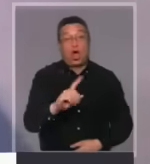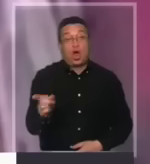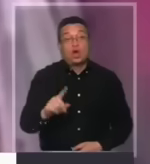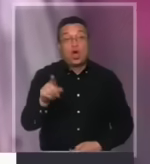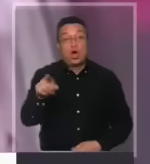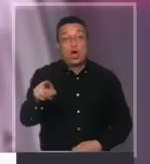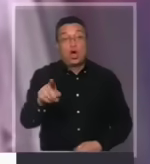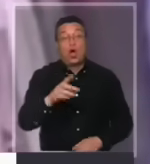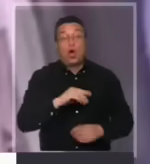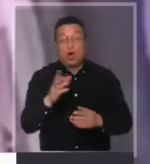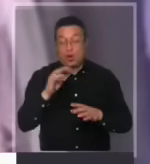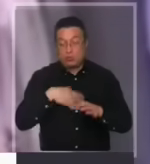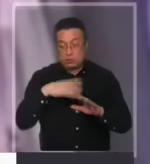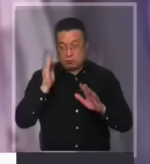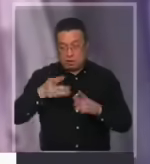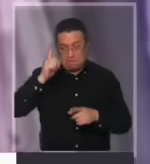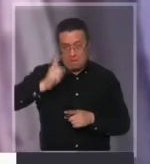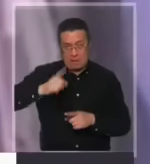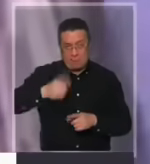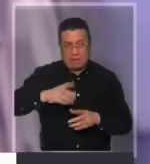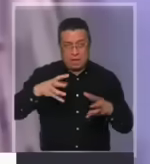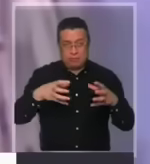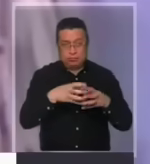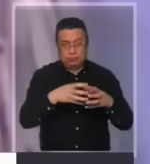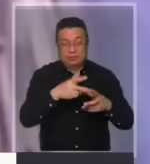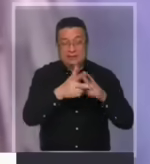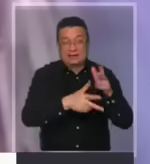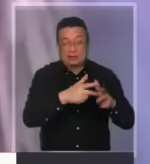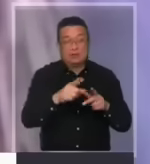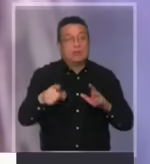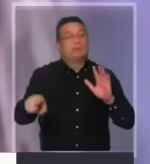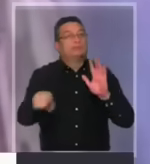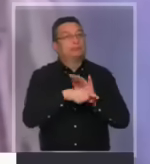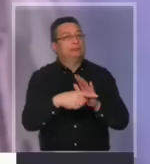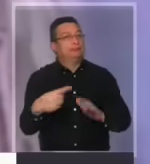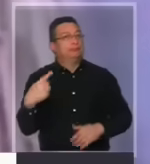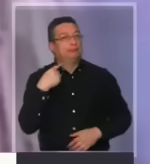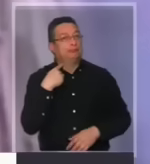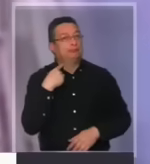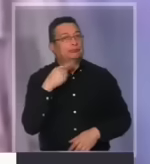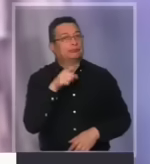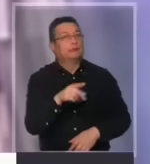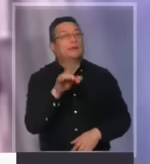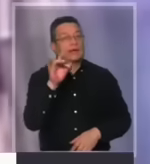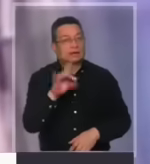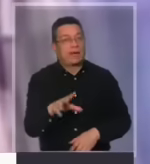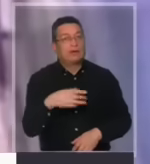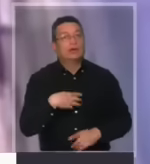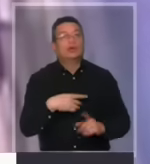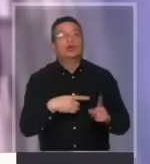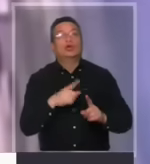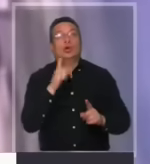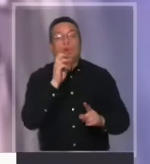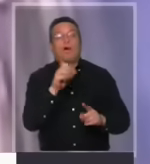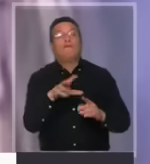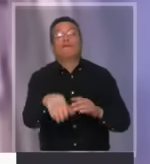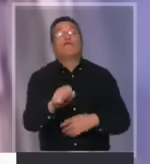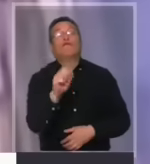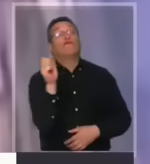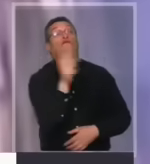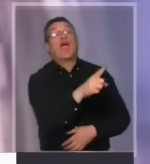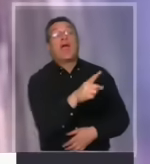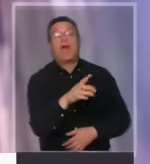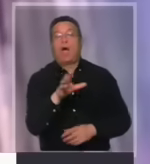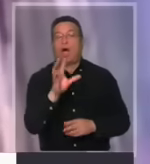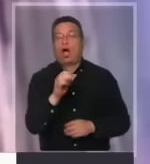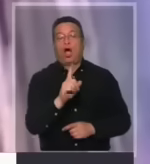alineado con las directrices de la organización, tenía consecuencias negativas. Pero esas consecuencias no iban de la mano con que te echaban de la población o